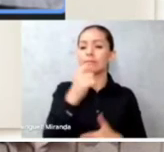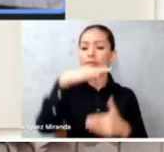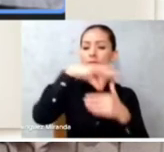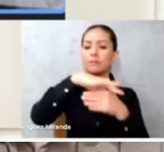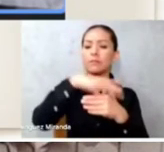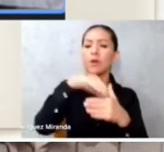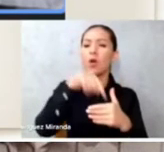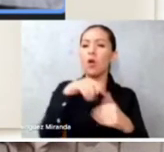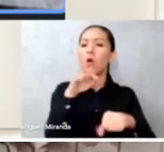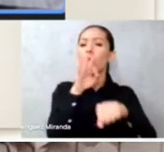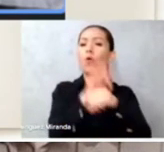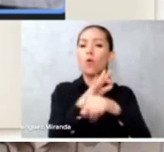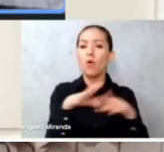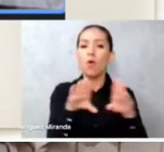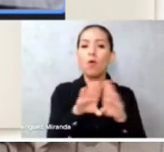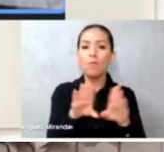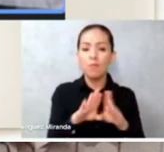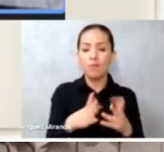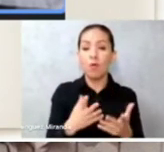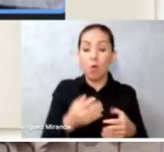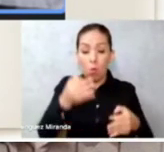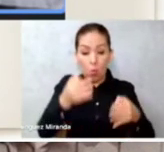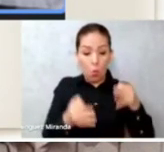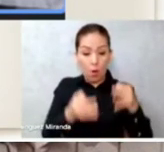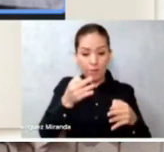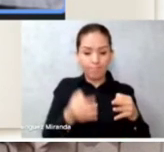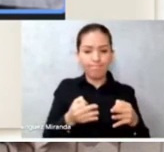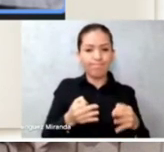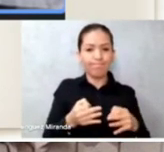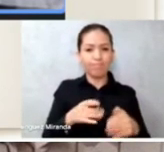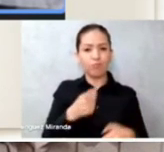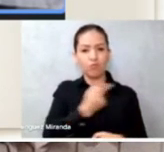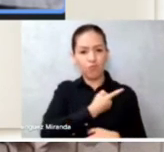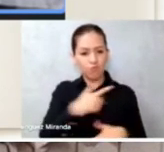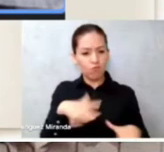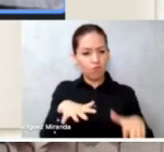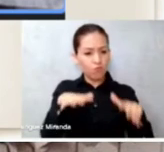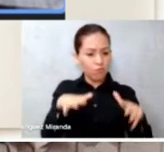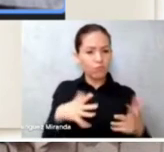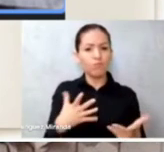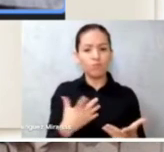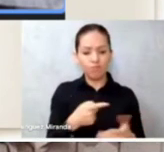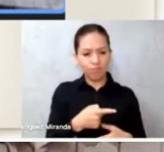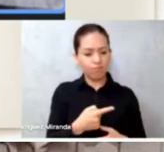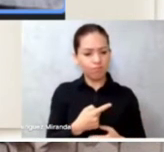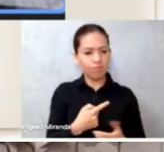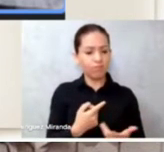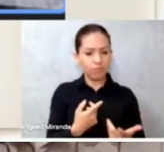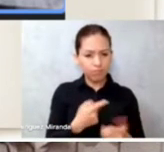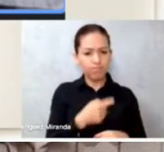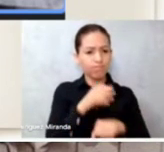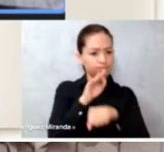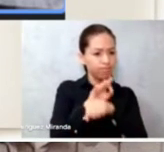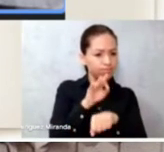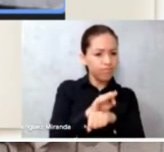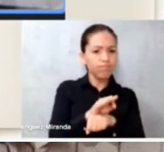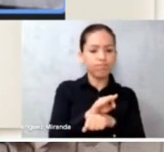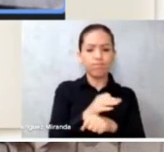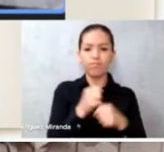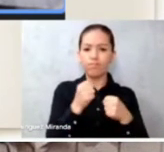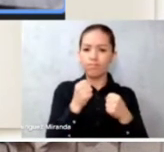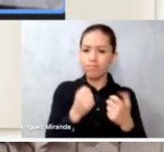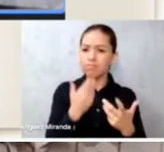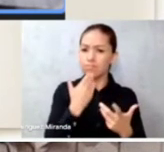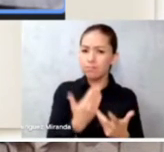con jueces autónomos e imparciales que la garanticen con firmeza y claridad en